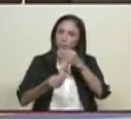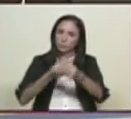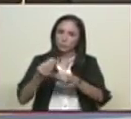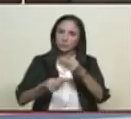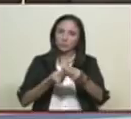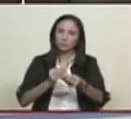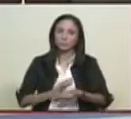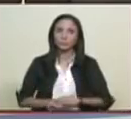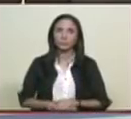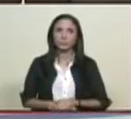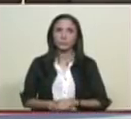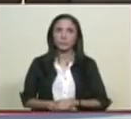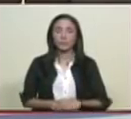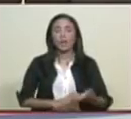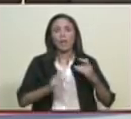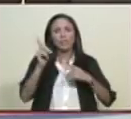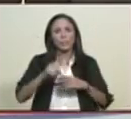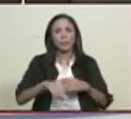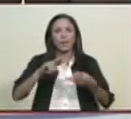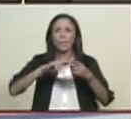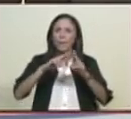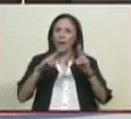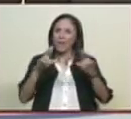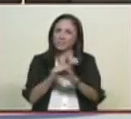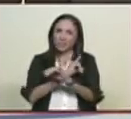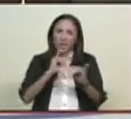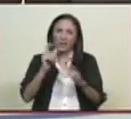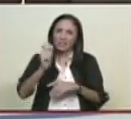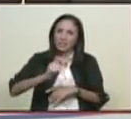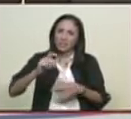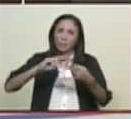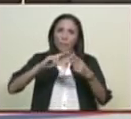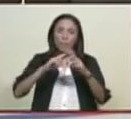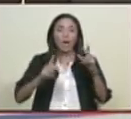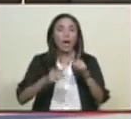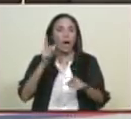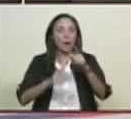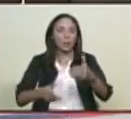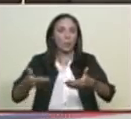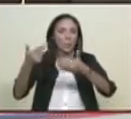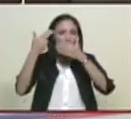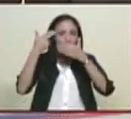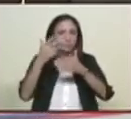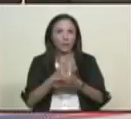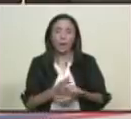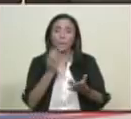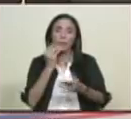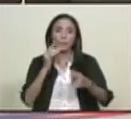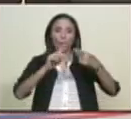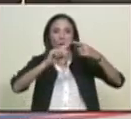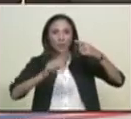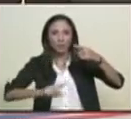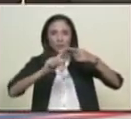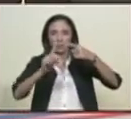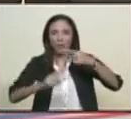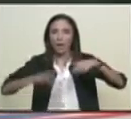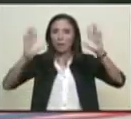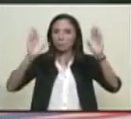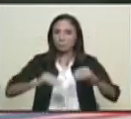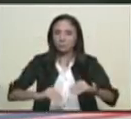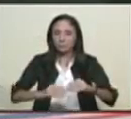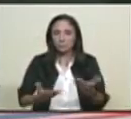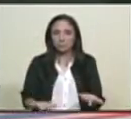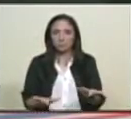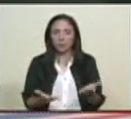una necesidad a la paz pública. Porque ustedes ven los ataques terroristas contra el sistema eléctrico. Ustedes ven los ataques